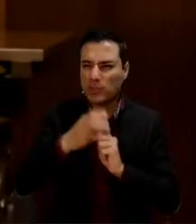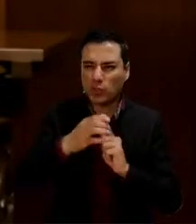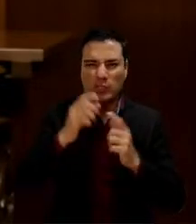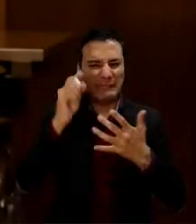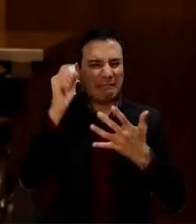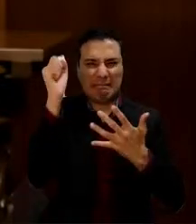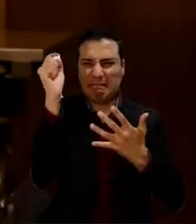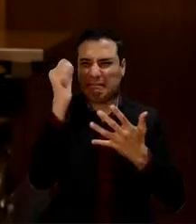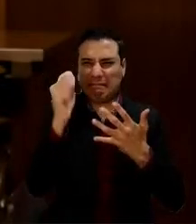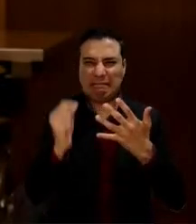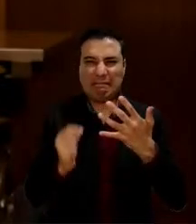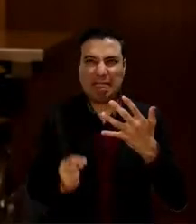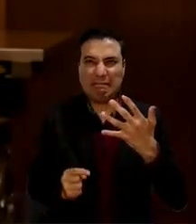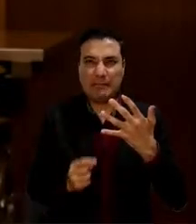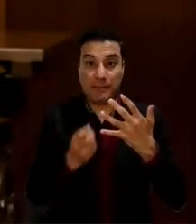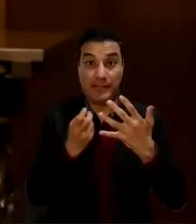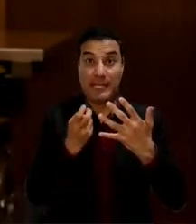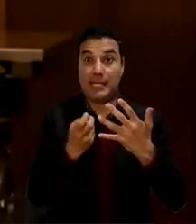y designadas por